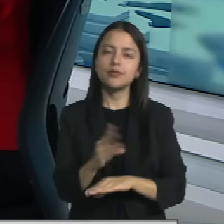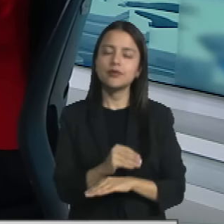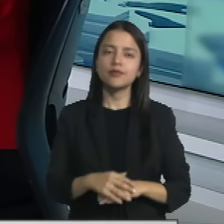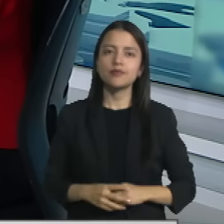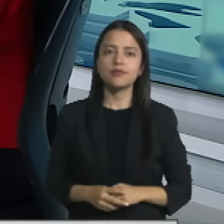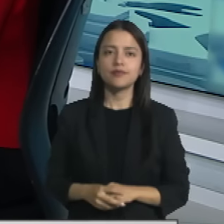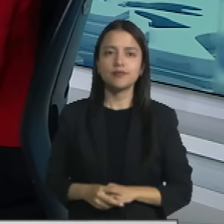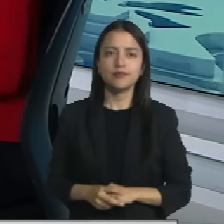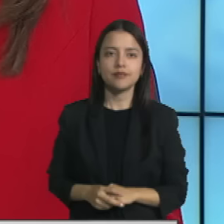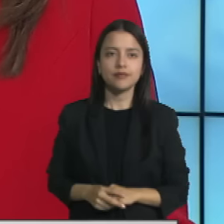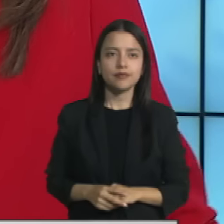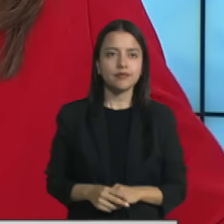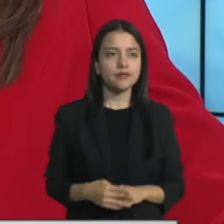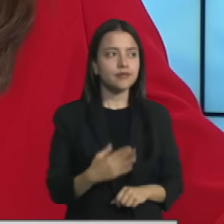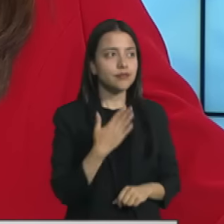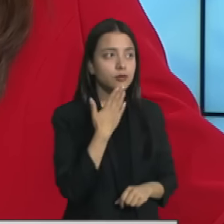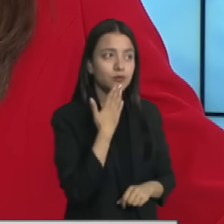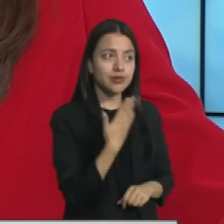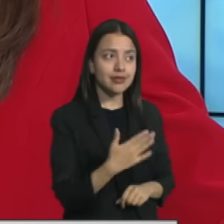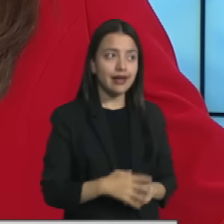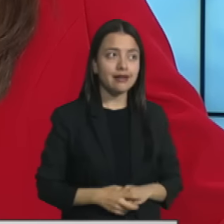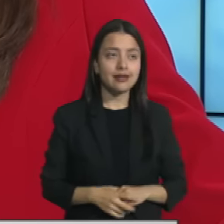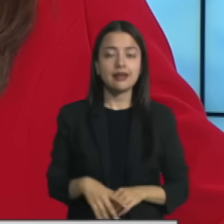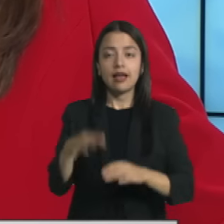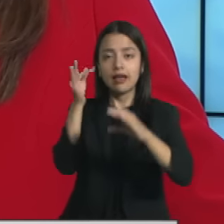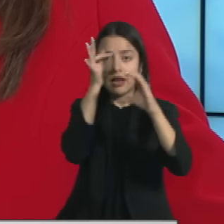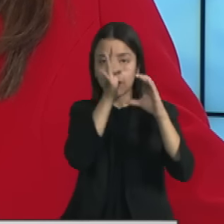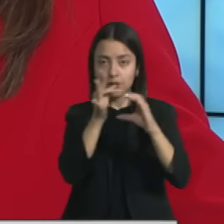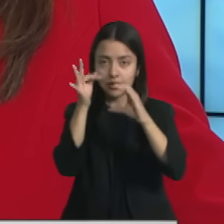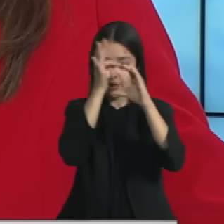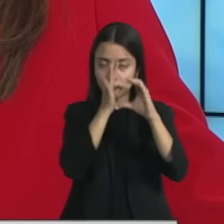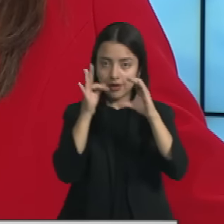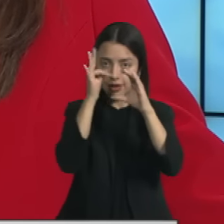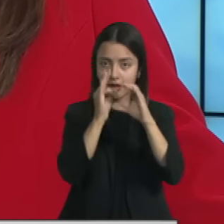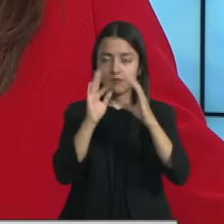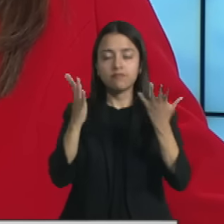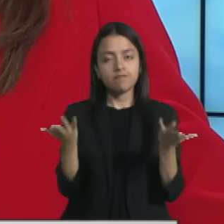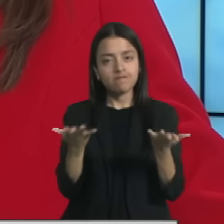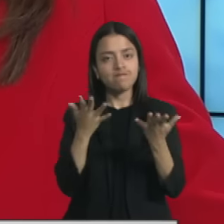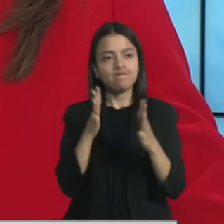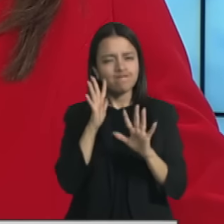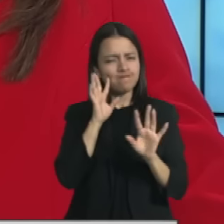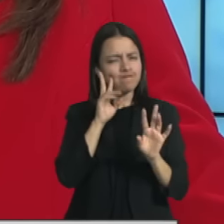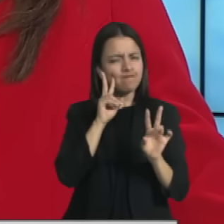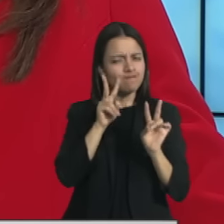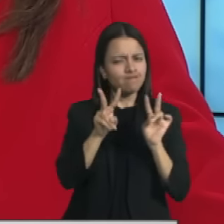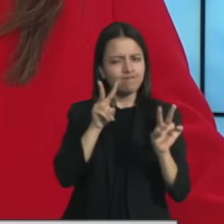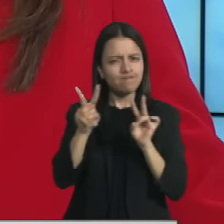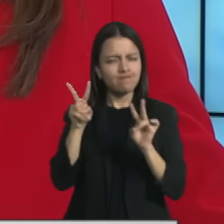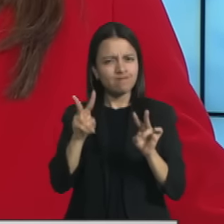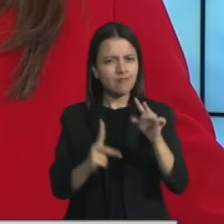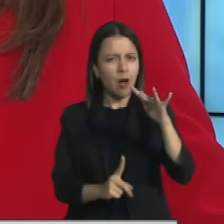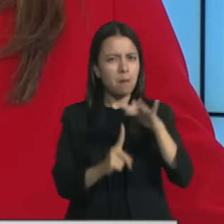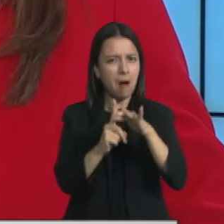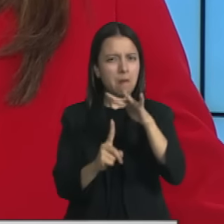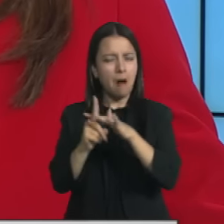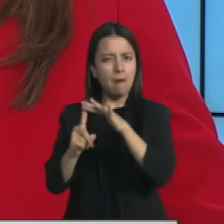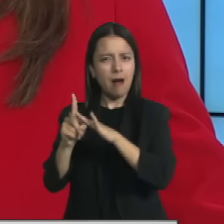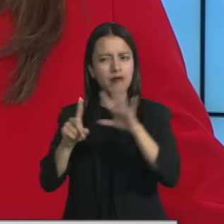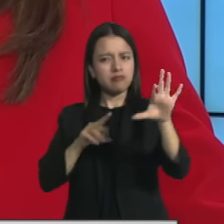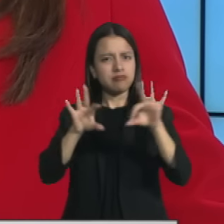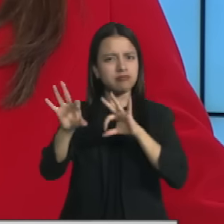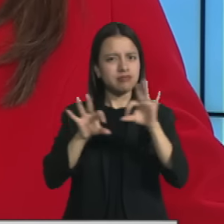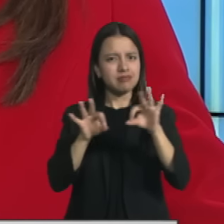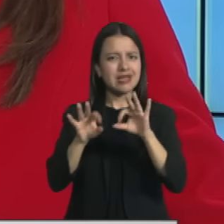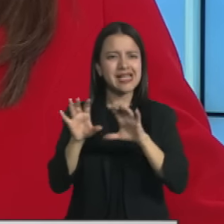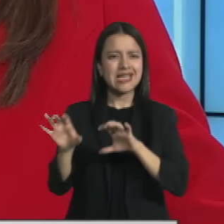todos. Ana Mercedes, muchas gracias. Y la Contraloría General de la República anunció importantes hallazgos relacionados con irregularidades al interior